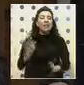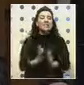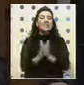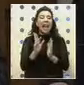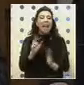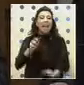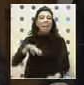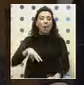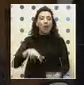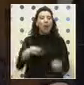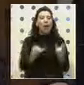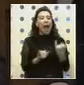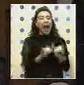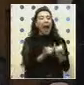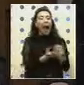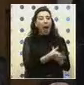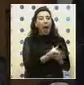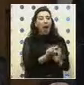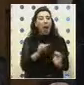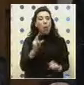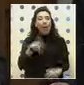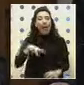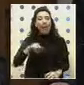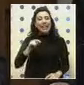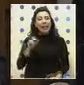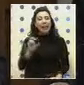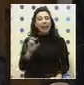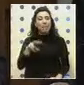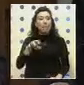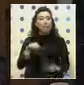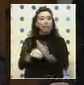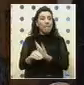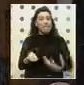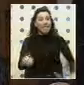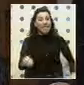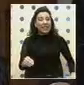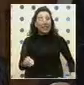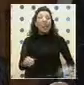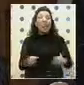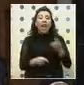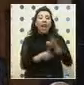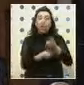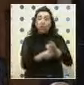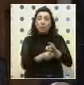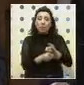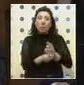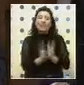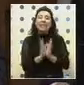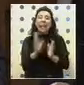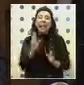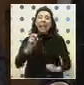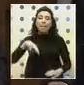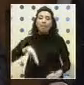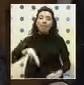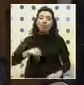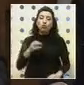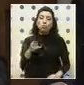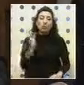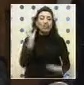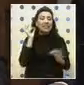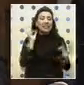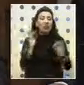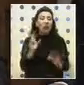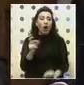de mi amiga Juanita Pino, Presidenta de la Unión Comunal de Adultos Mayores de San Ramón Sur, de la señora Noemí